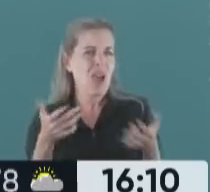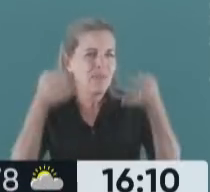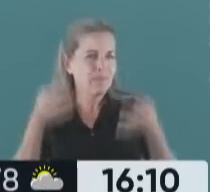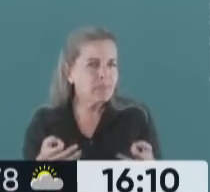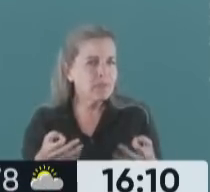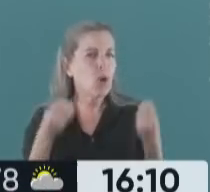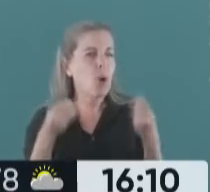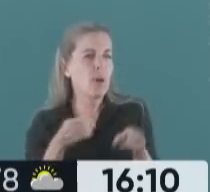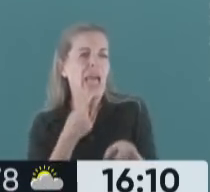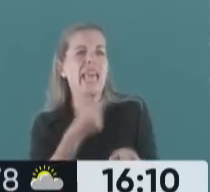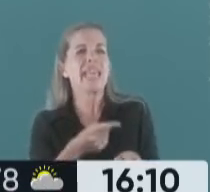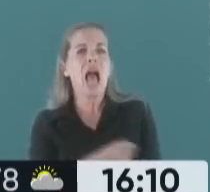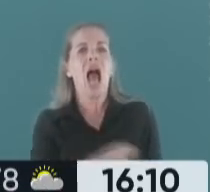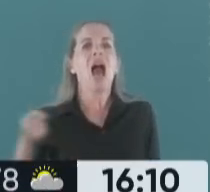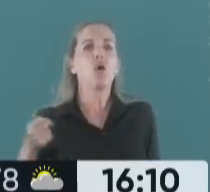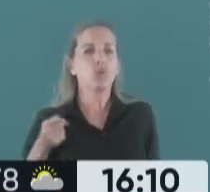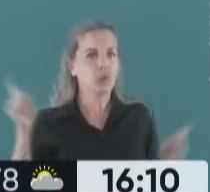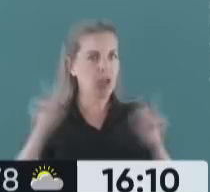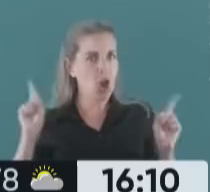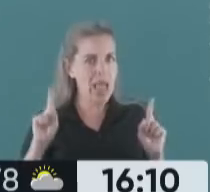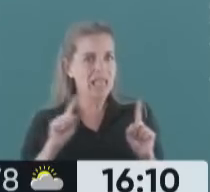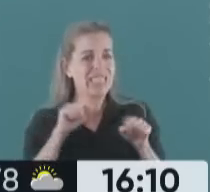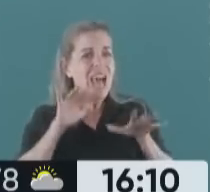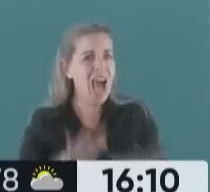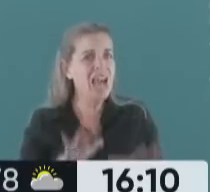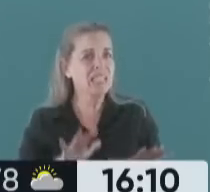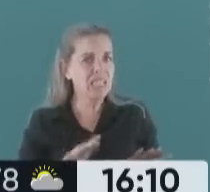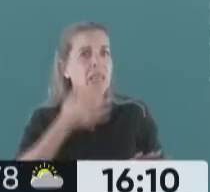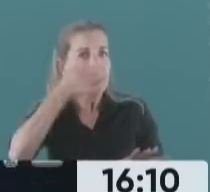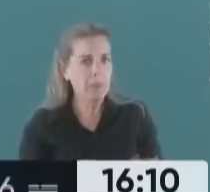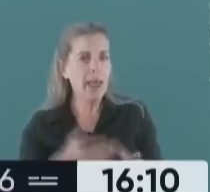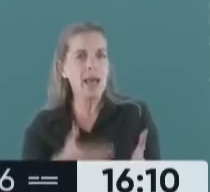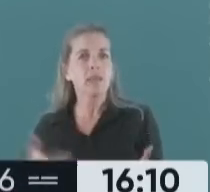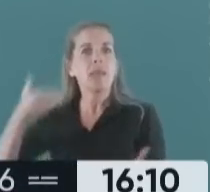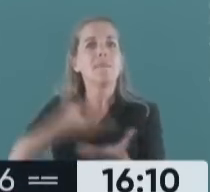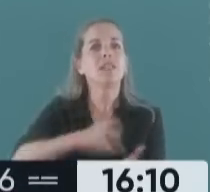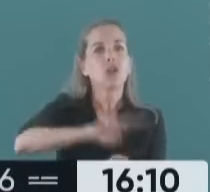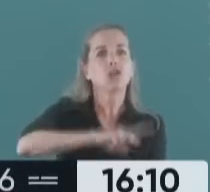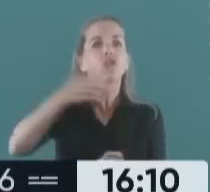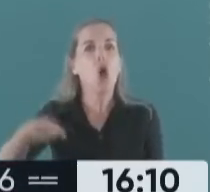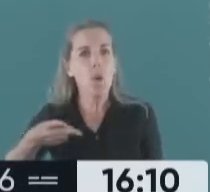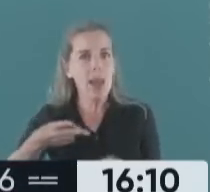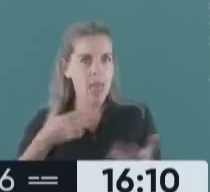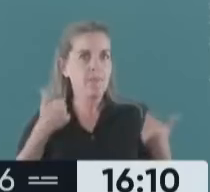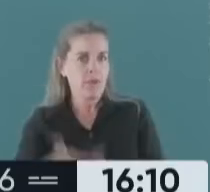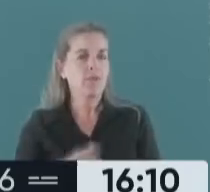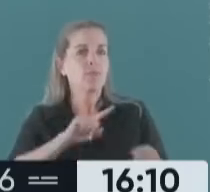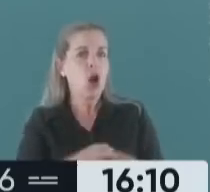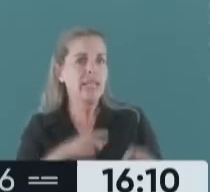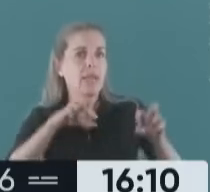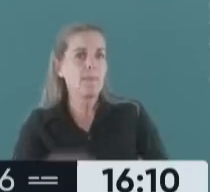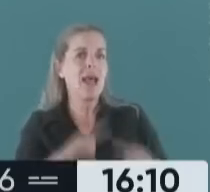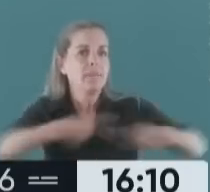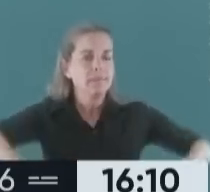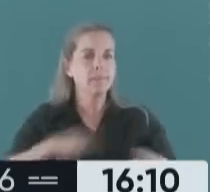sea denominado como un ajuste, sino que más bien es lo que es un incremento muy fuerte en las políticas de